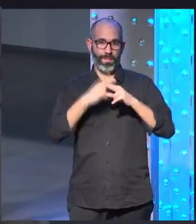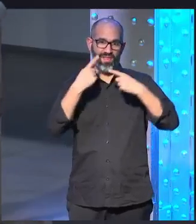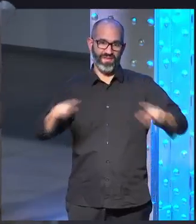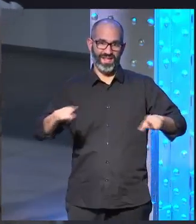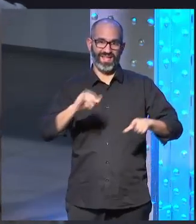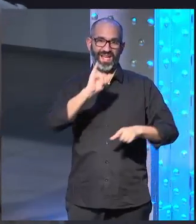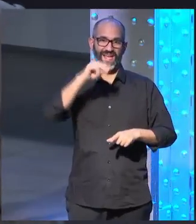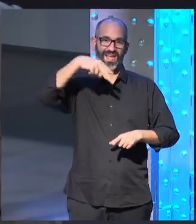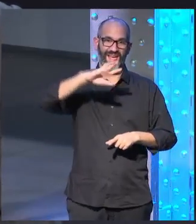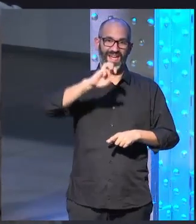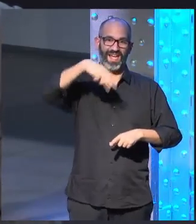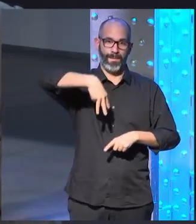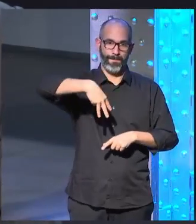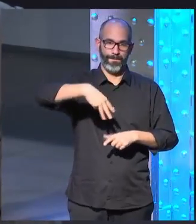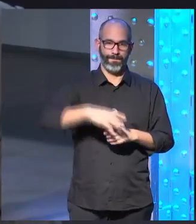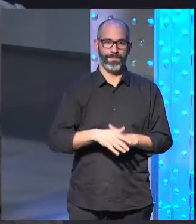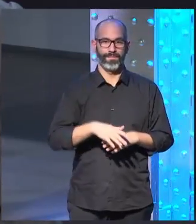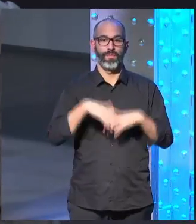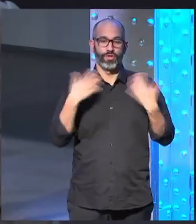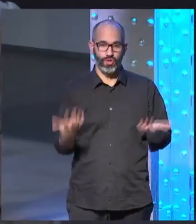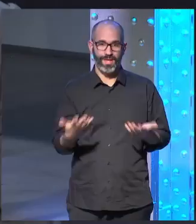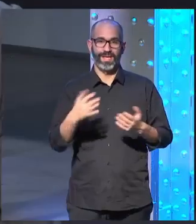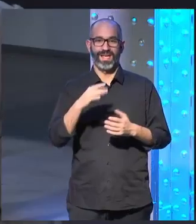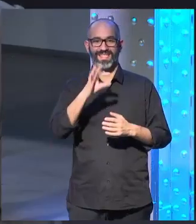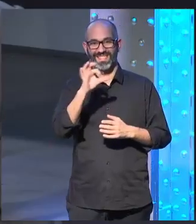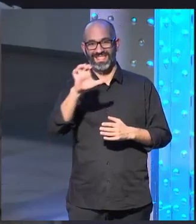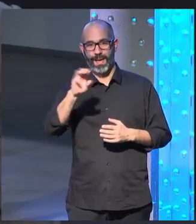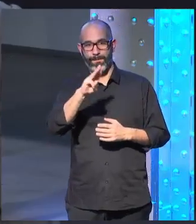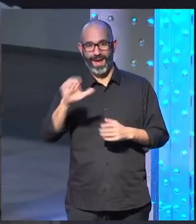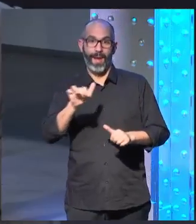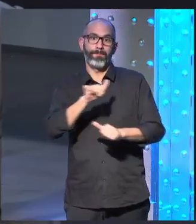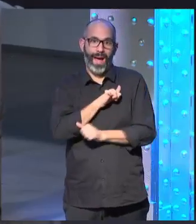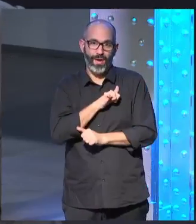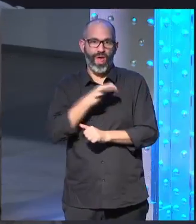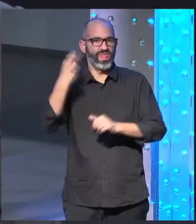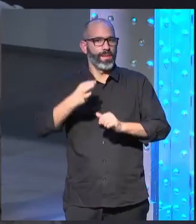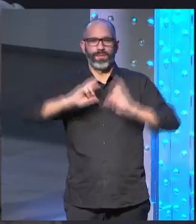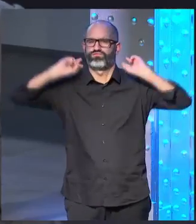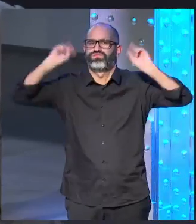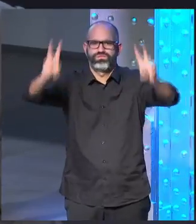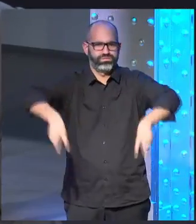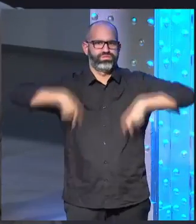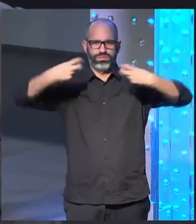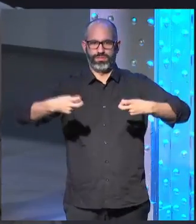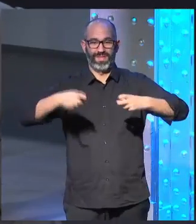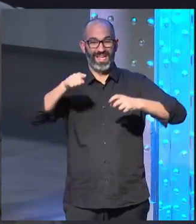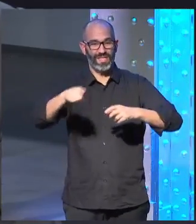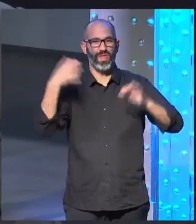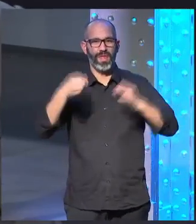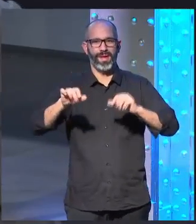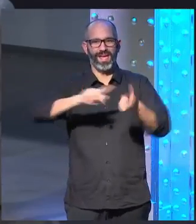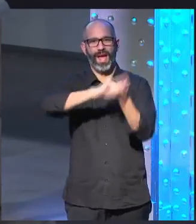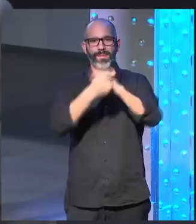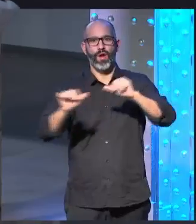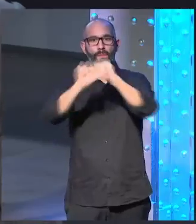INEM. Bueno, pues el INEM, hoy el SEPE, debe reconvertirse en un modelo que